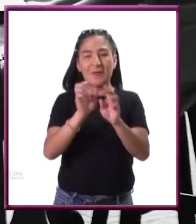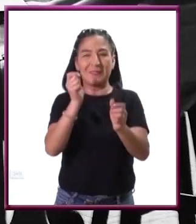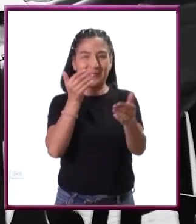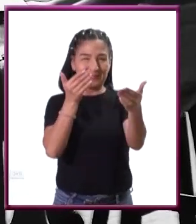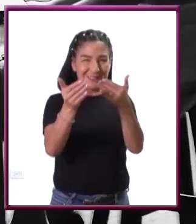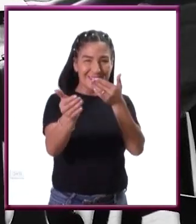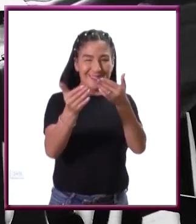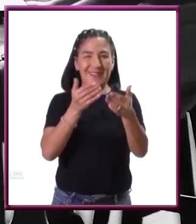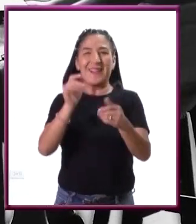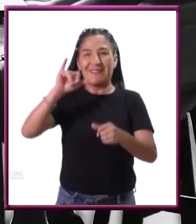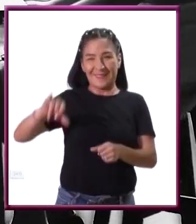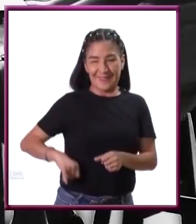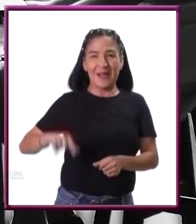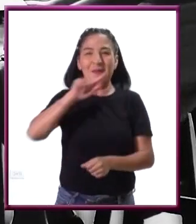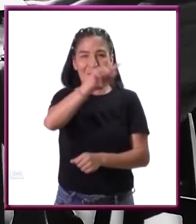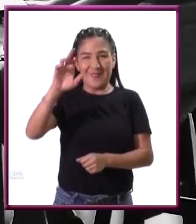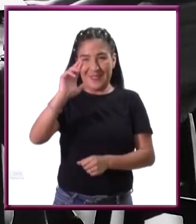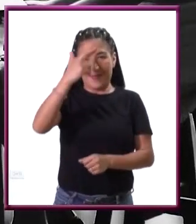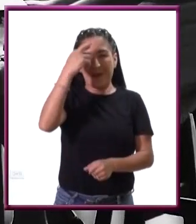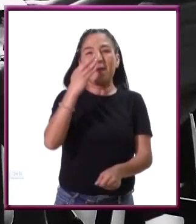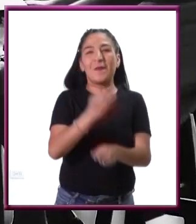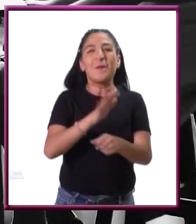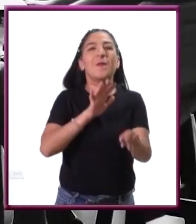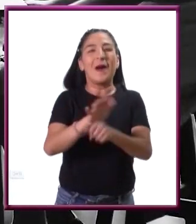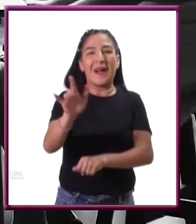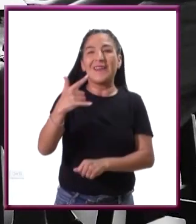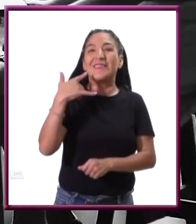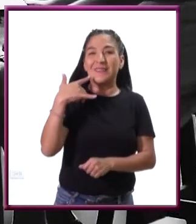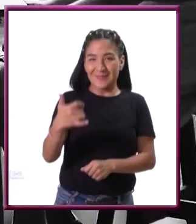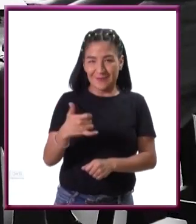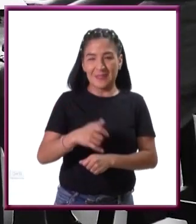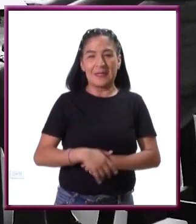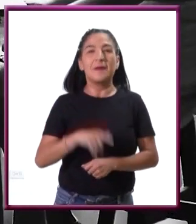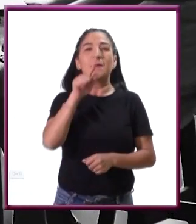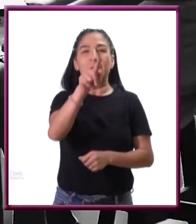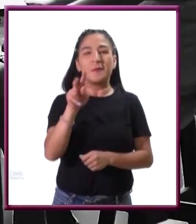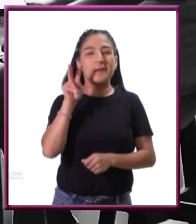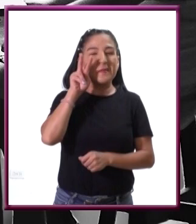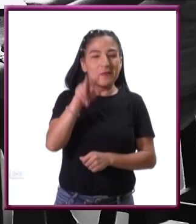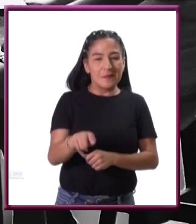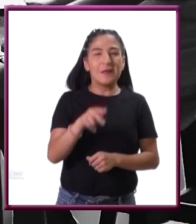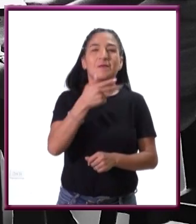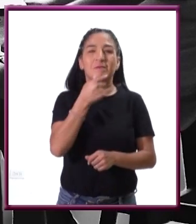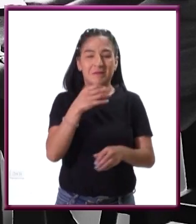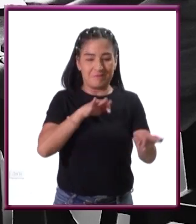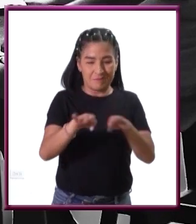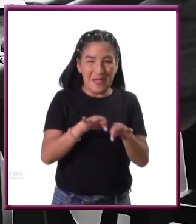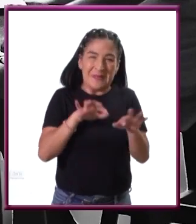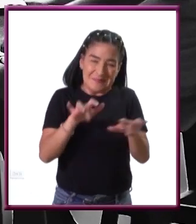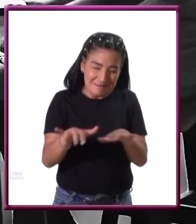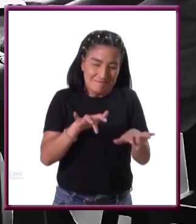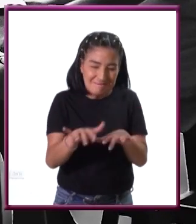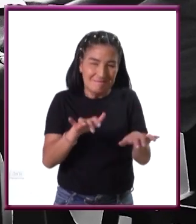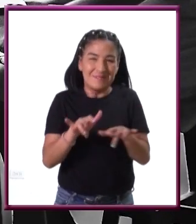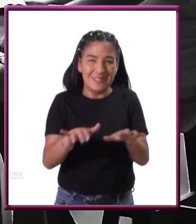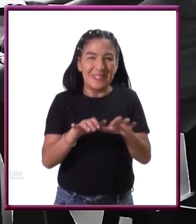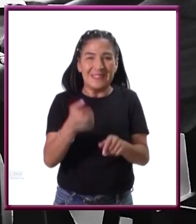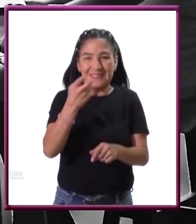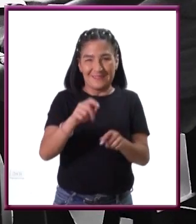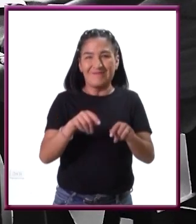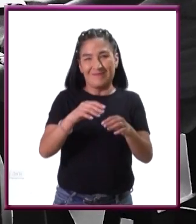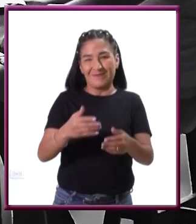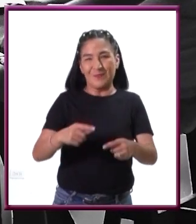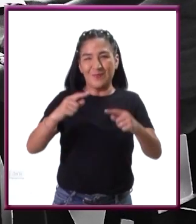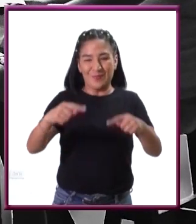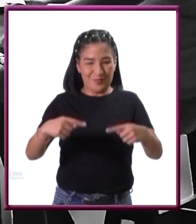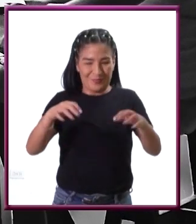¿Te acuerdas que el tema de hoy es el esfuerzo? Observa a este hombre que trabaja sin parar con su máquina de escribir. Imagina